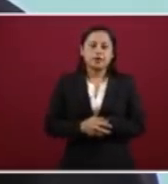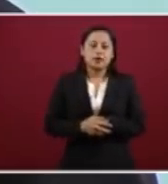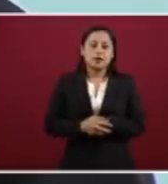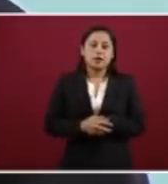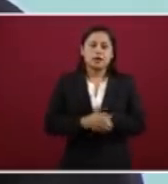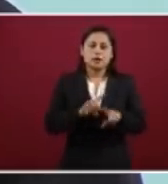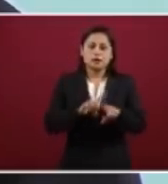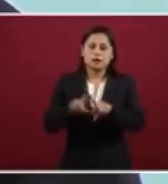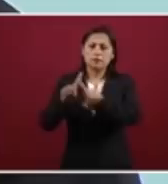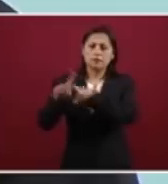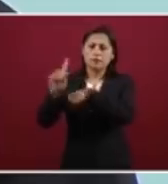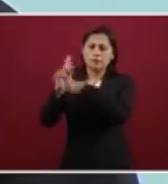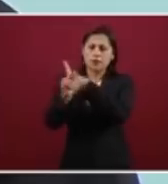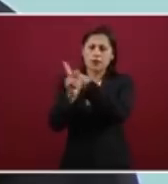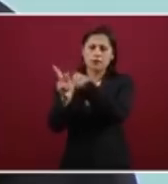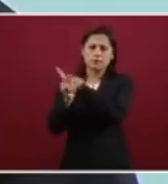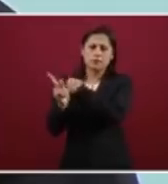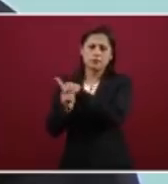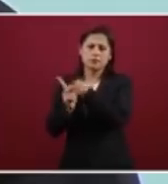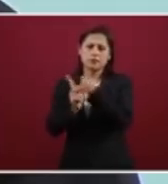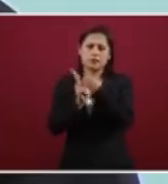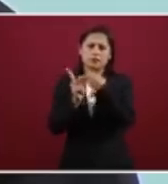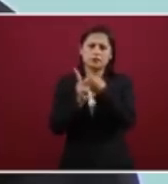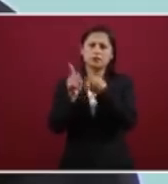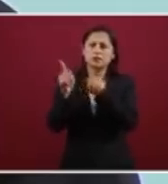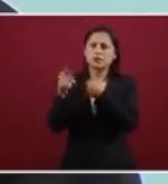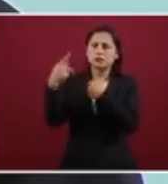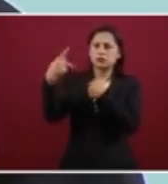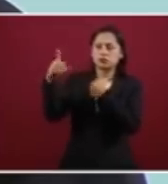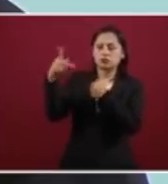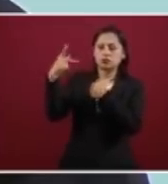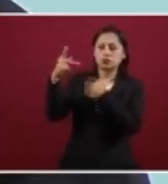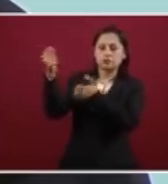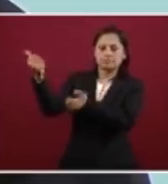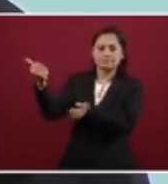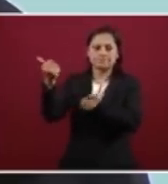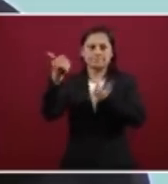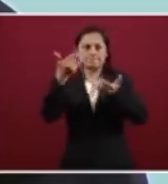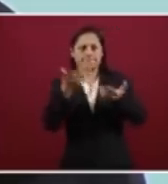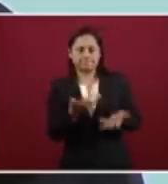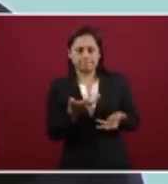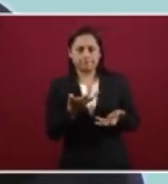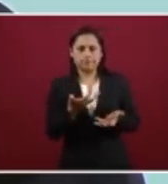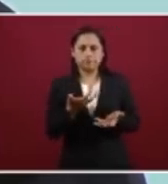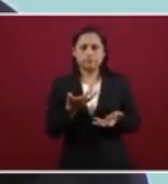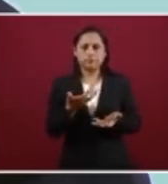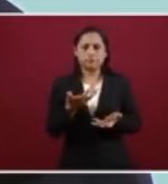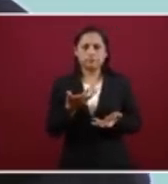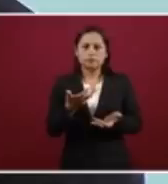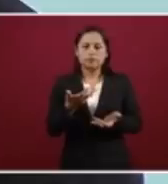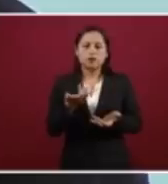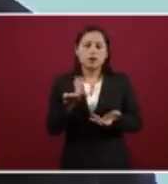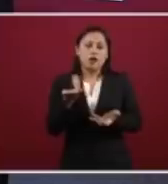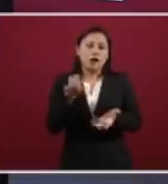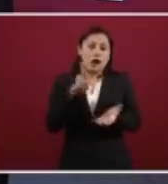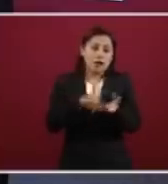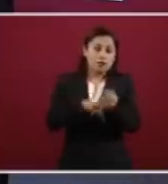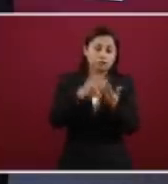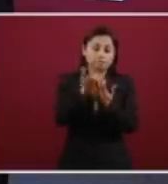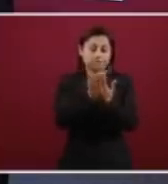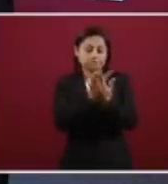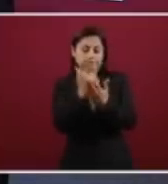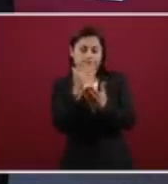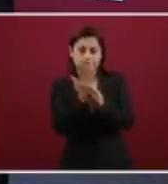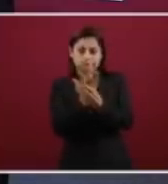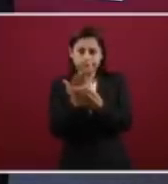son los receptores más relevantes de inversión extranjera directa, tanto de portafolio, que son los países